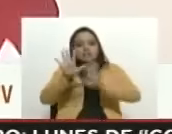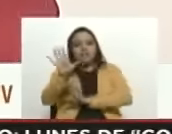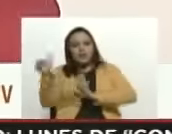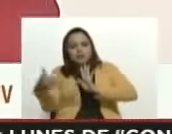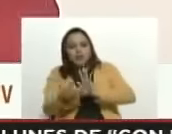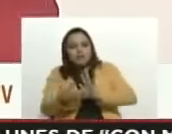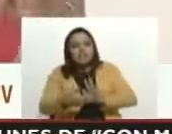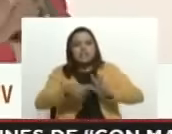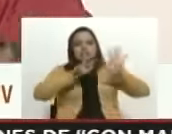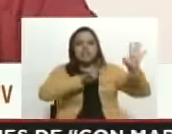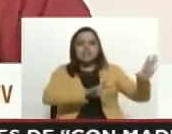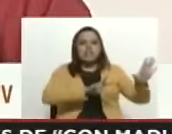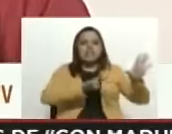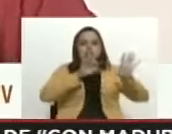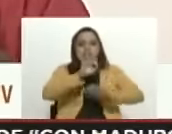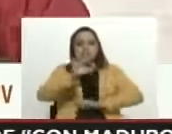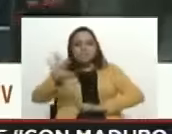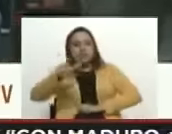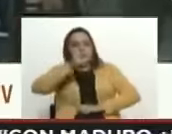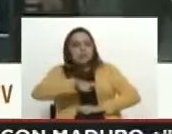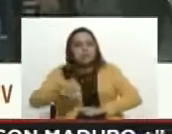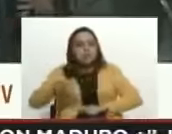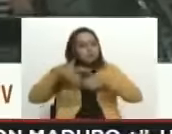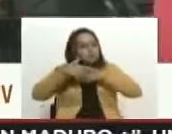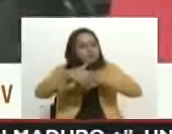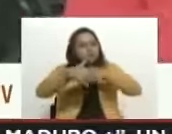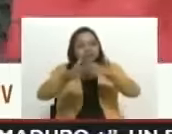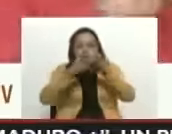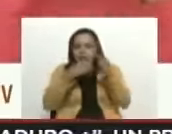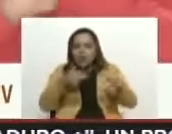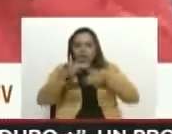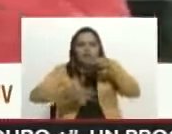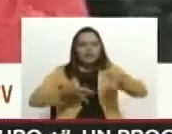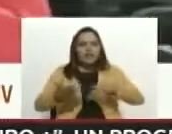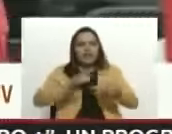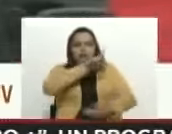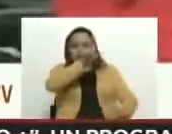4.625.735 personas movilizadas en todas estas actividades.